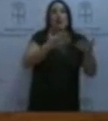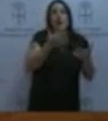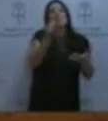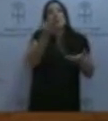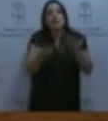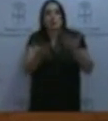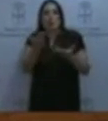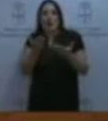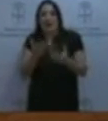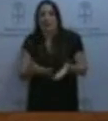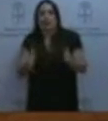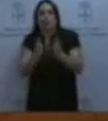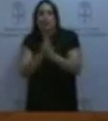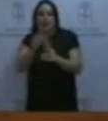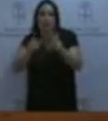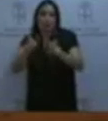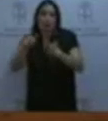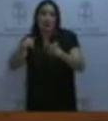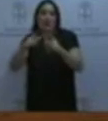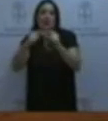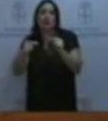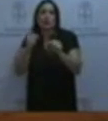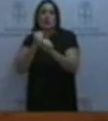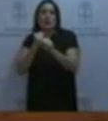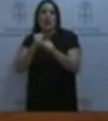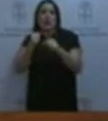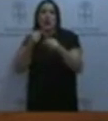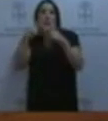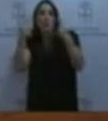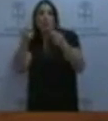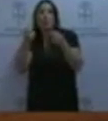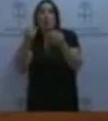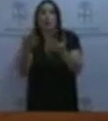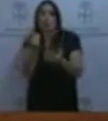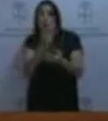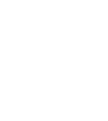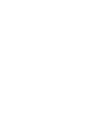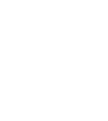la Administración. La distancia entre uno y otro porcentaje es síntoma inequívoco de que algo falla.